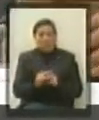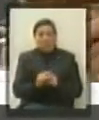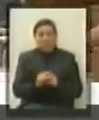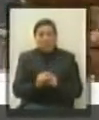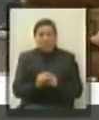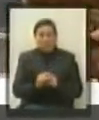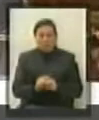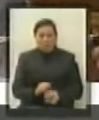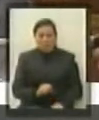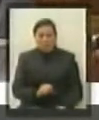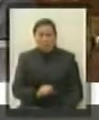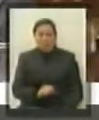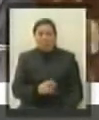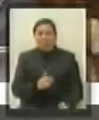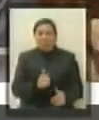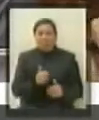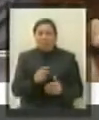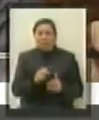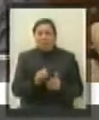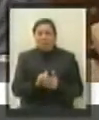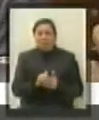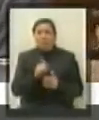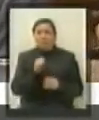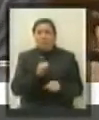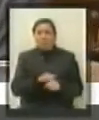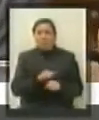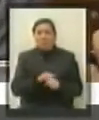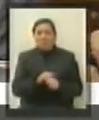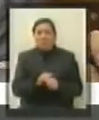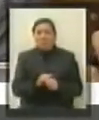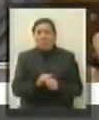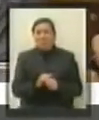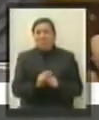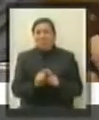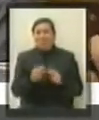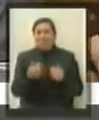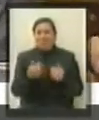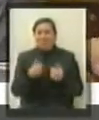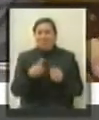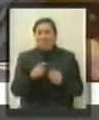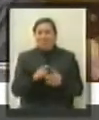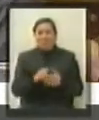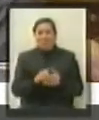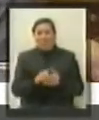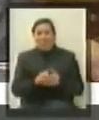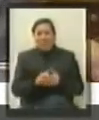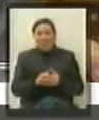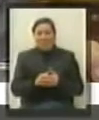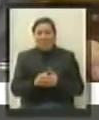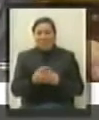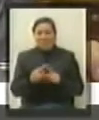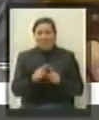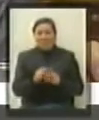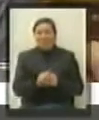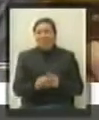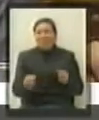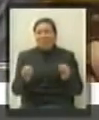congresal, critican agria y duramente. Hay quien incluso me ha dicho que me falta